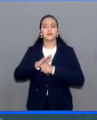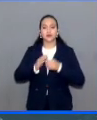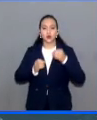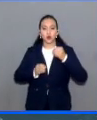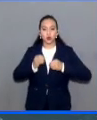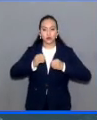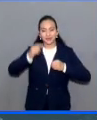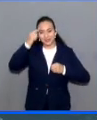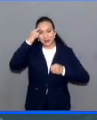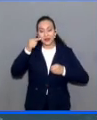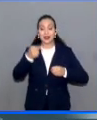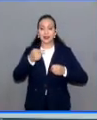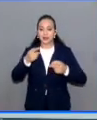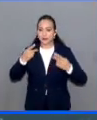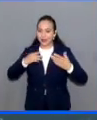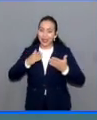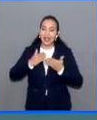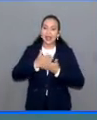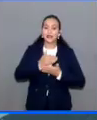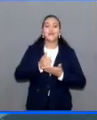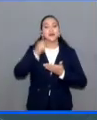de transformación social.